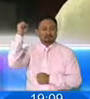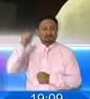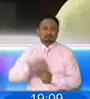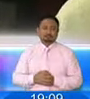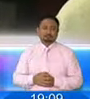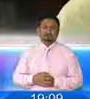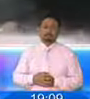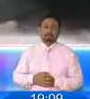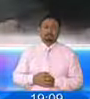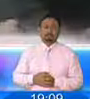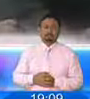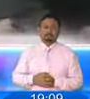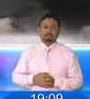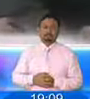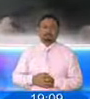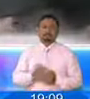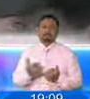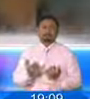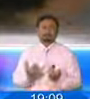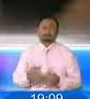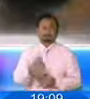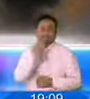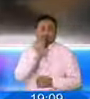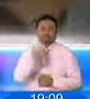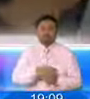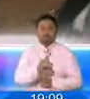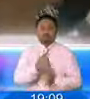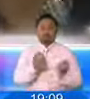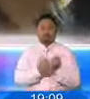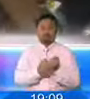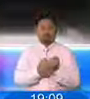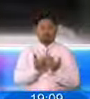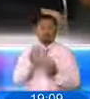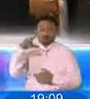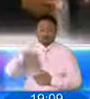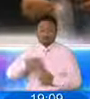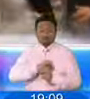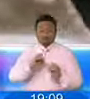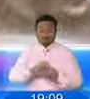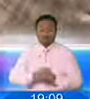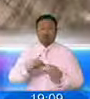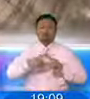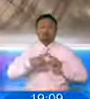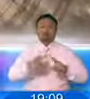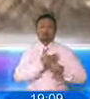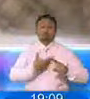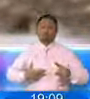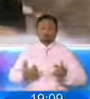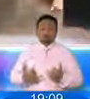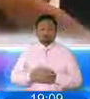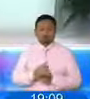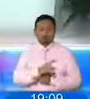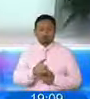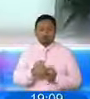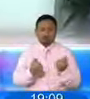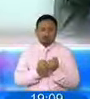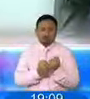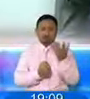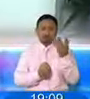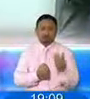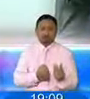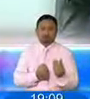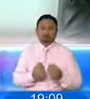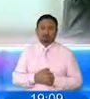sus trabajos de opinión. Y que hoy se evidencia que sin el apoyo del aparato estatal, la figura del expresidente queda disminuida. Es